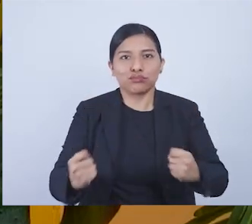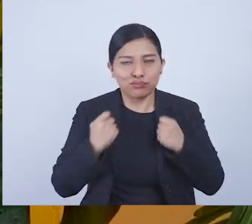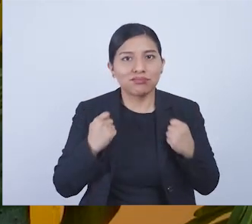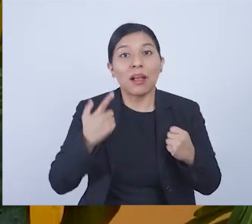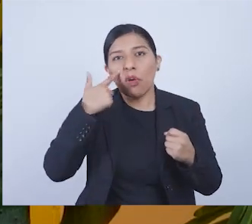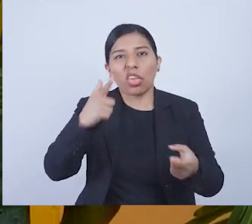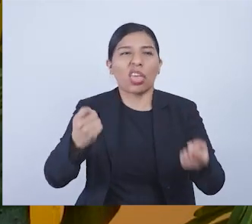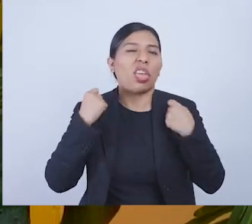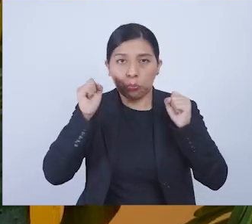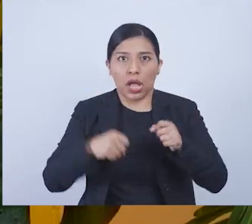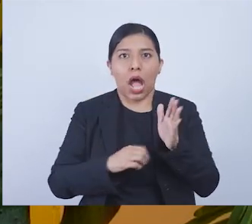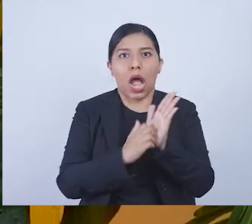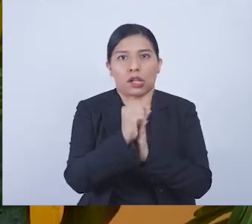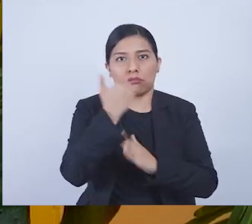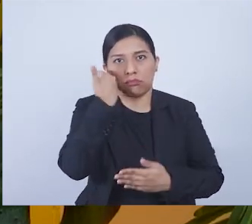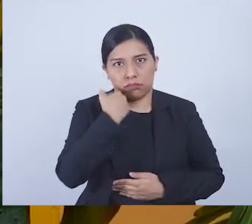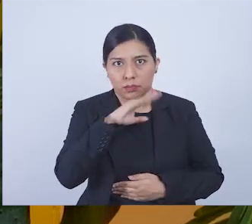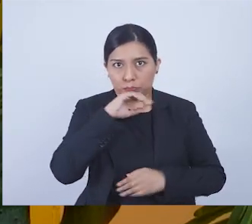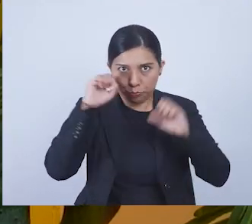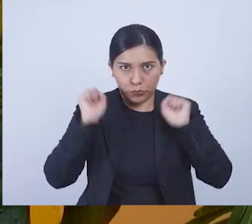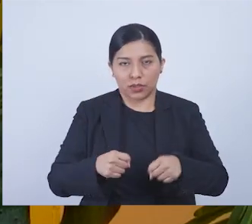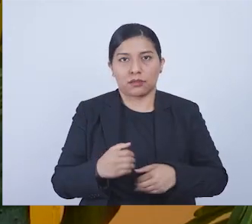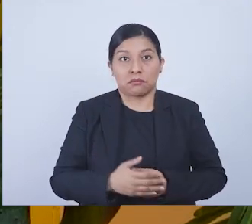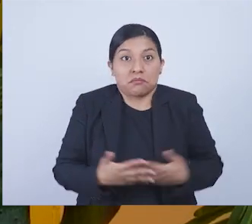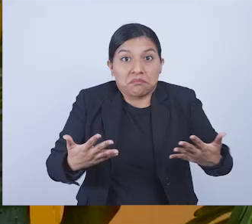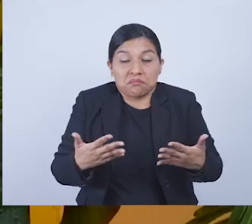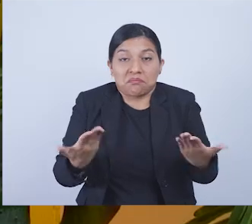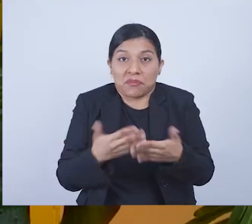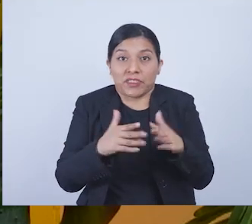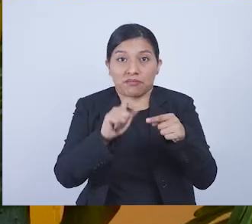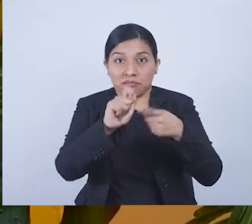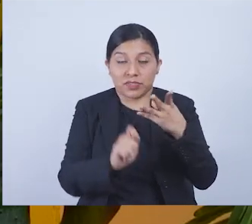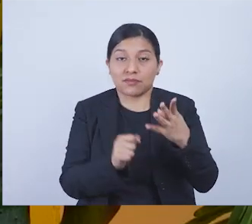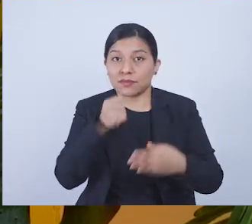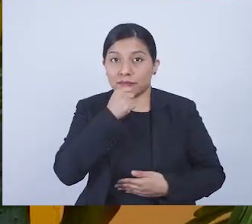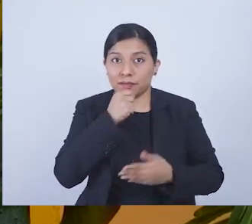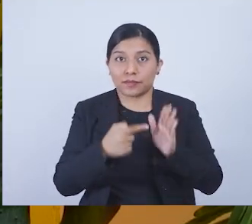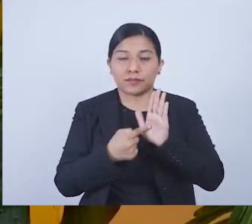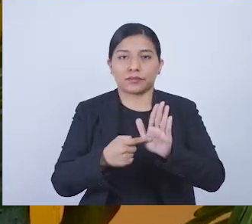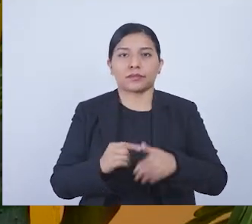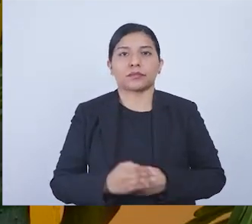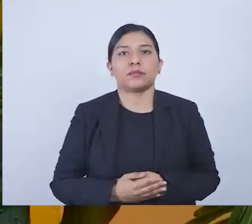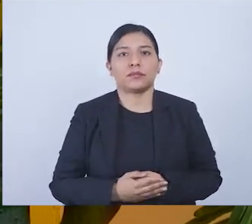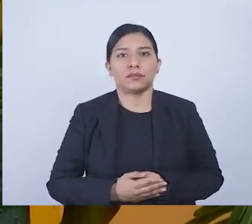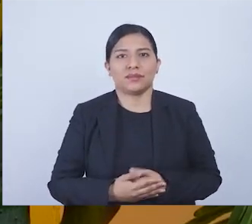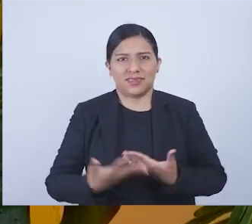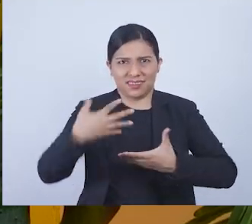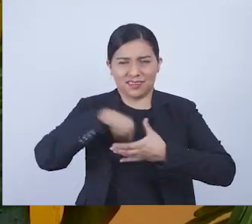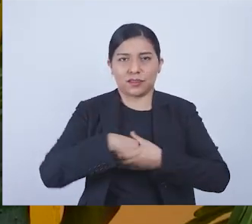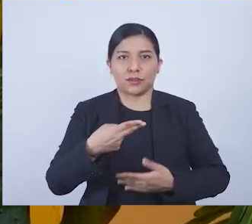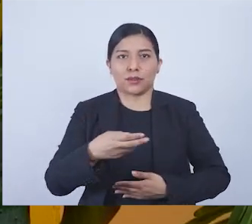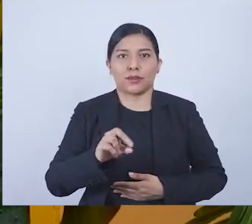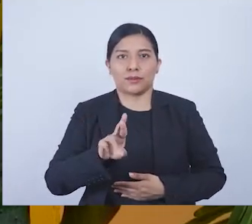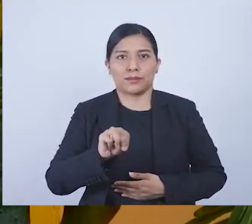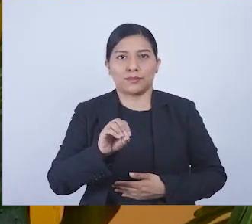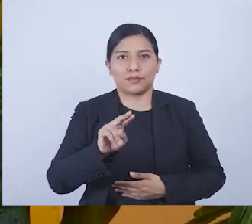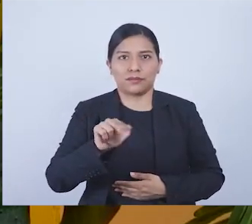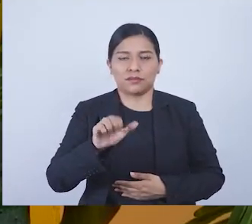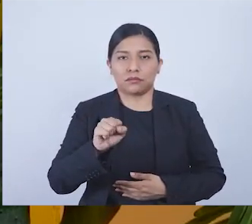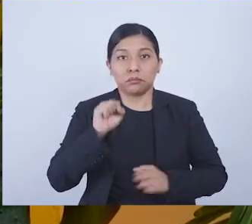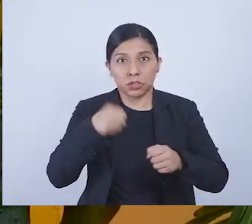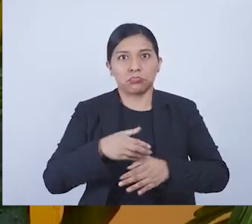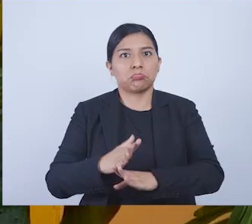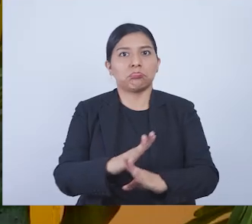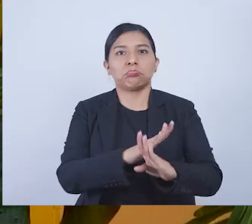Se han identificado cuáles son los mecanismos por los cuales las miocinas y otras sustancias me protegen del